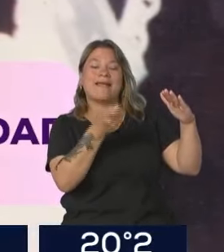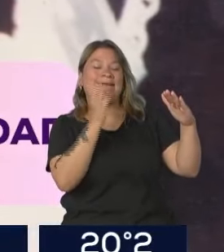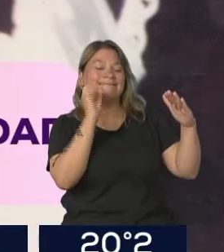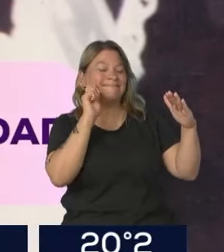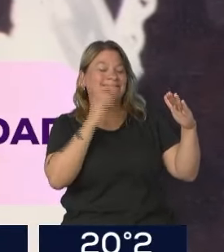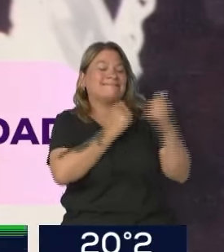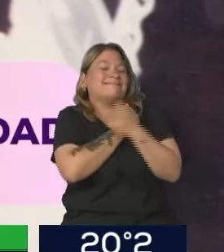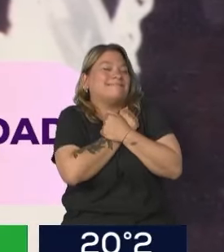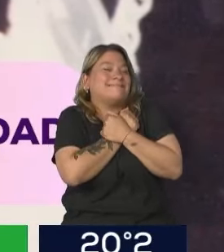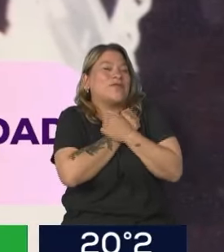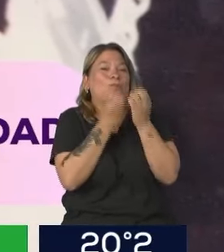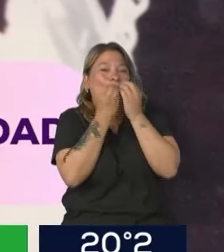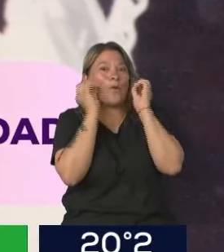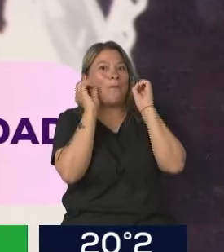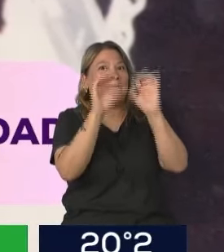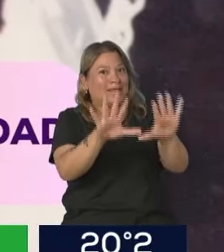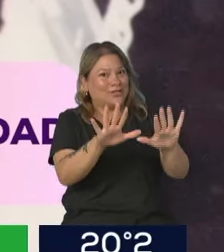me mata.